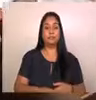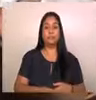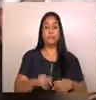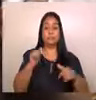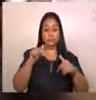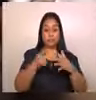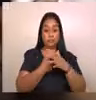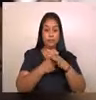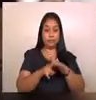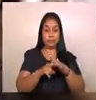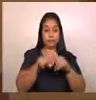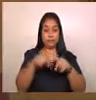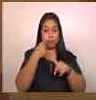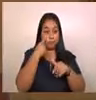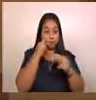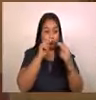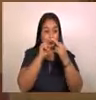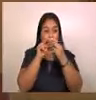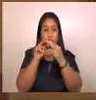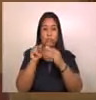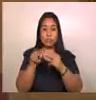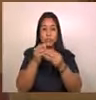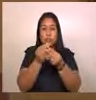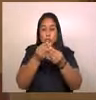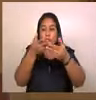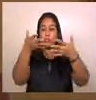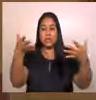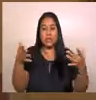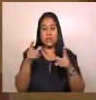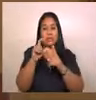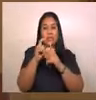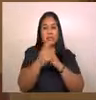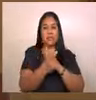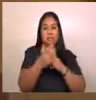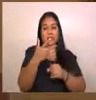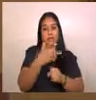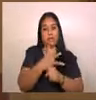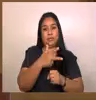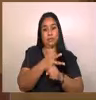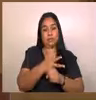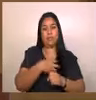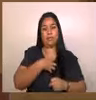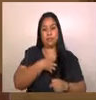partiendo del reconocimiento de la multiculturalidad de Guatemala.